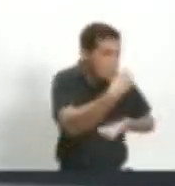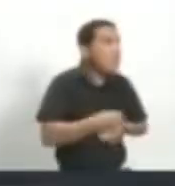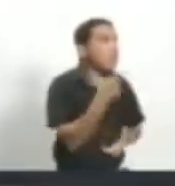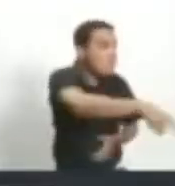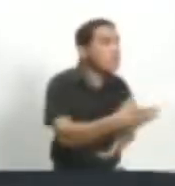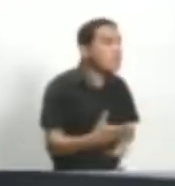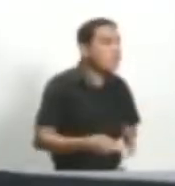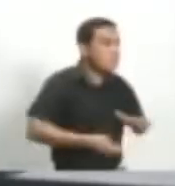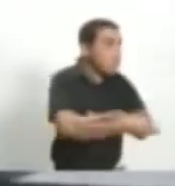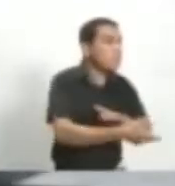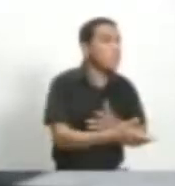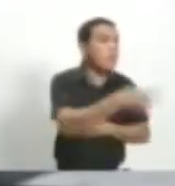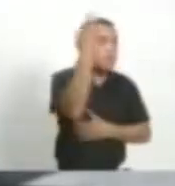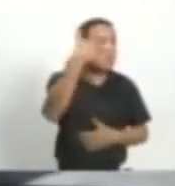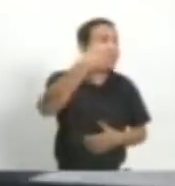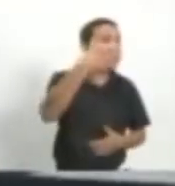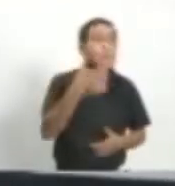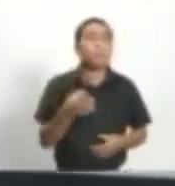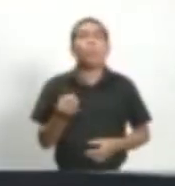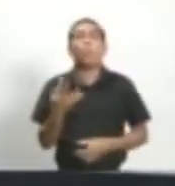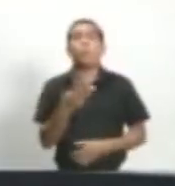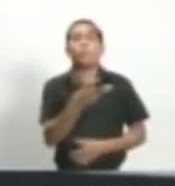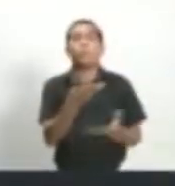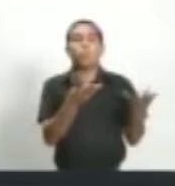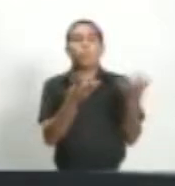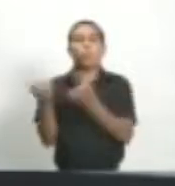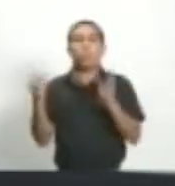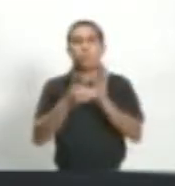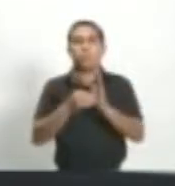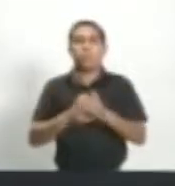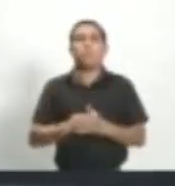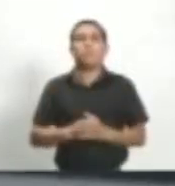entregarla, recibían la suma de 800 mil pesos.